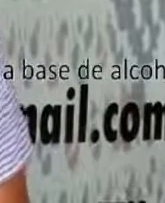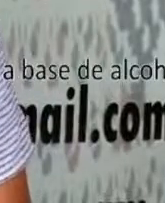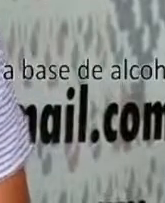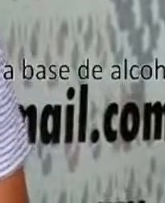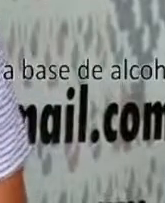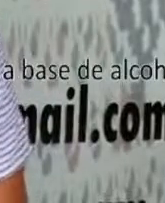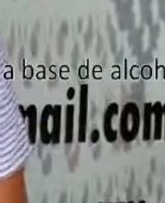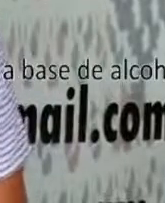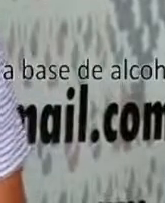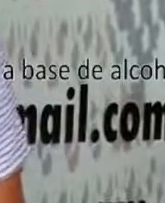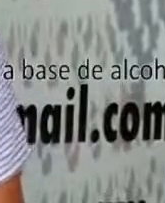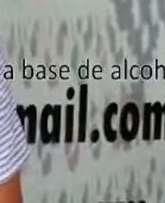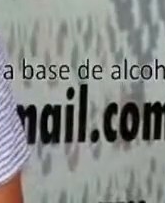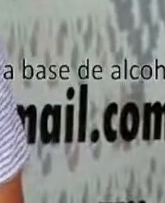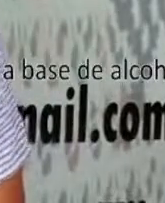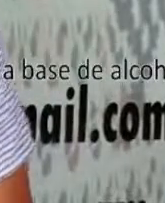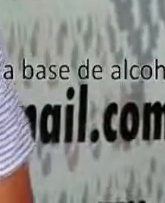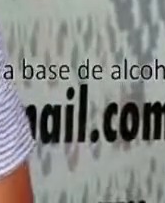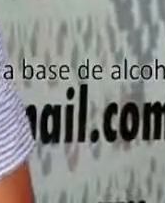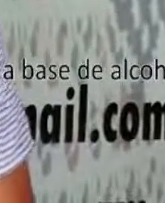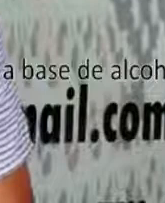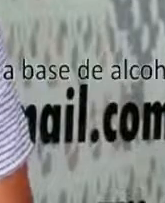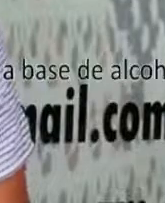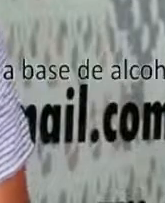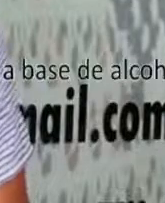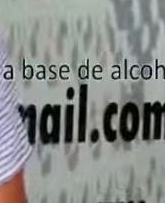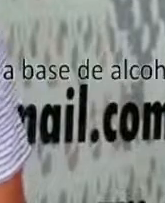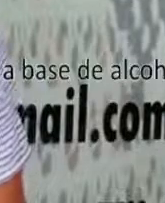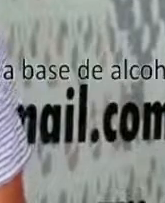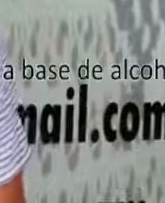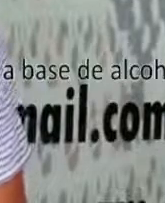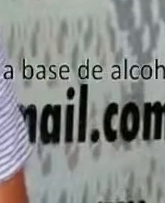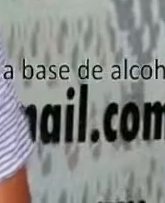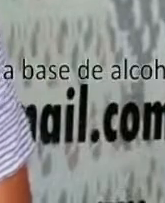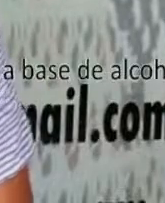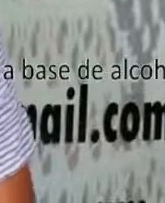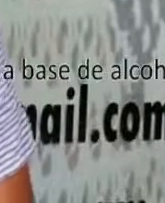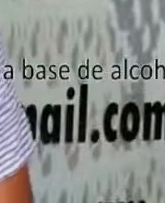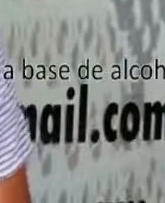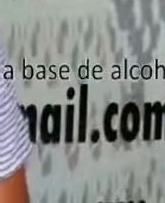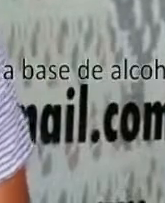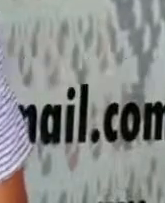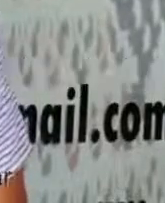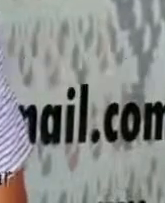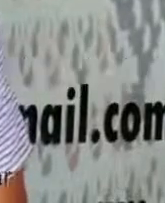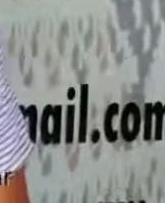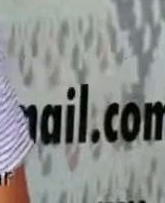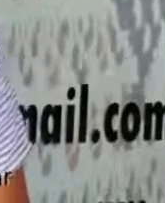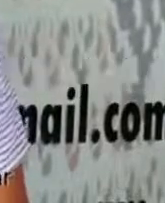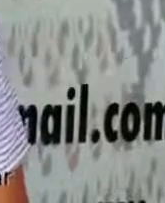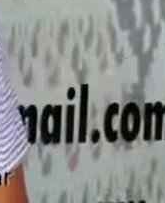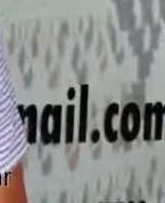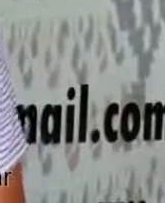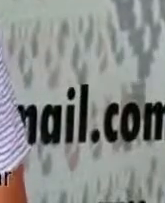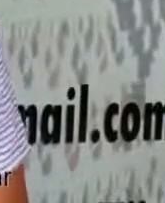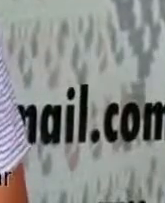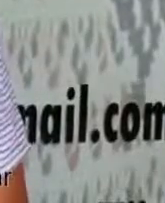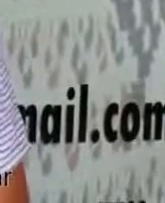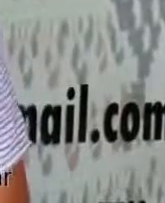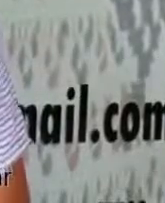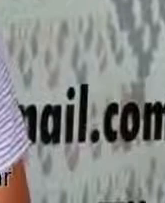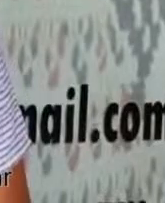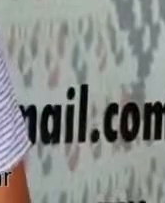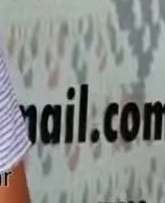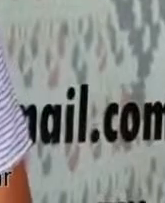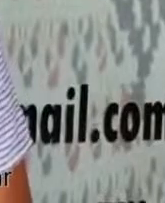kakamtake, ruja, chije shabon, jaar kirona kohom, ja shabon, ruk aha. Chachapachi,